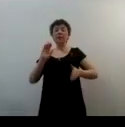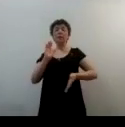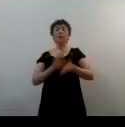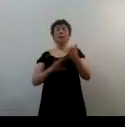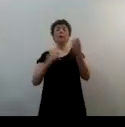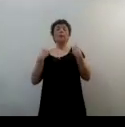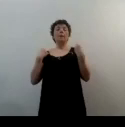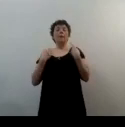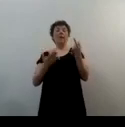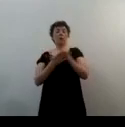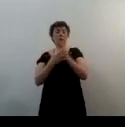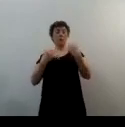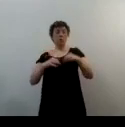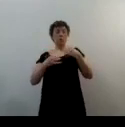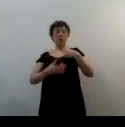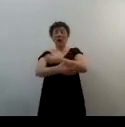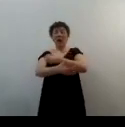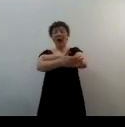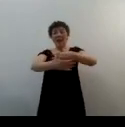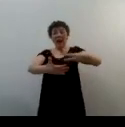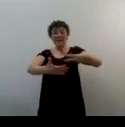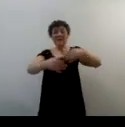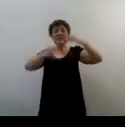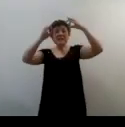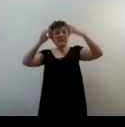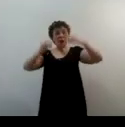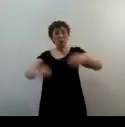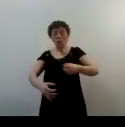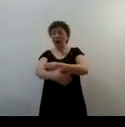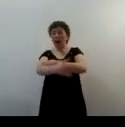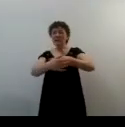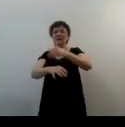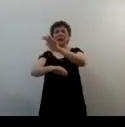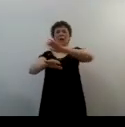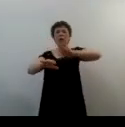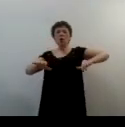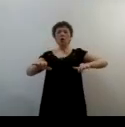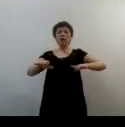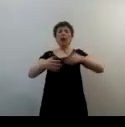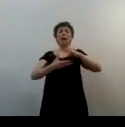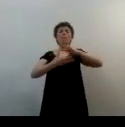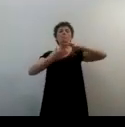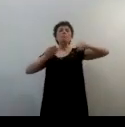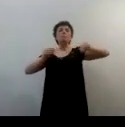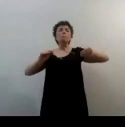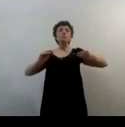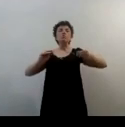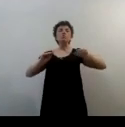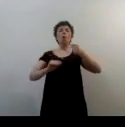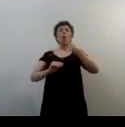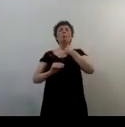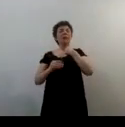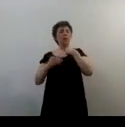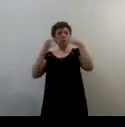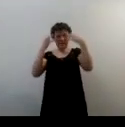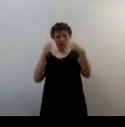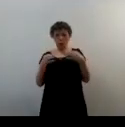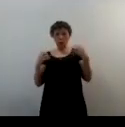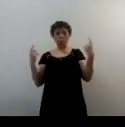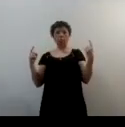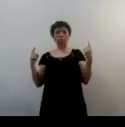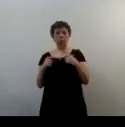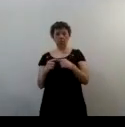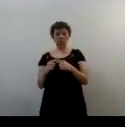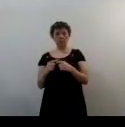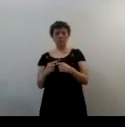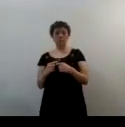bioimpedancias o volvamos a hacer análisis, vamos a encontrarnos que la mayoría de la población ha perdido masa muscular. Y para prevenirlo hay que asegurar el consumo de proteína. Por eso